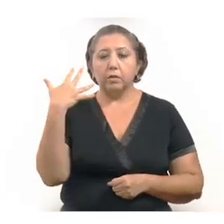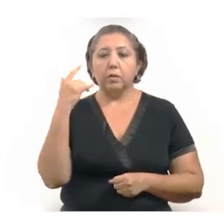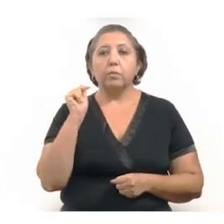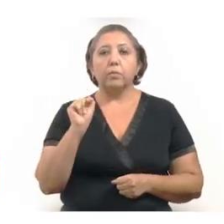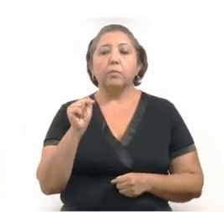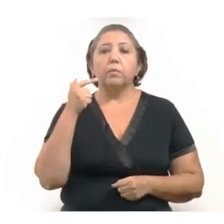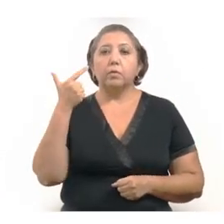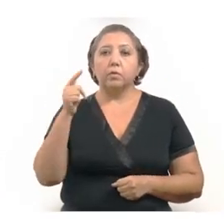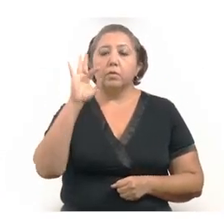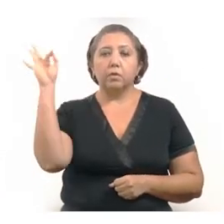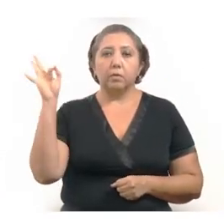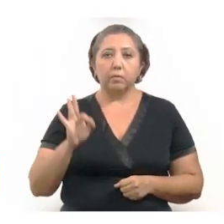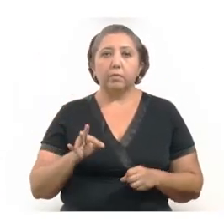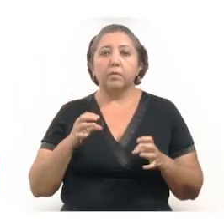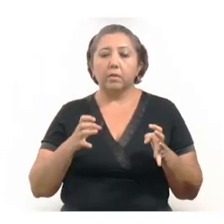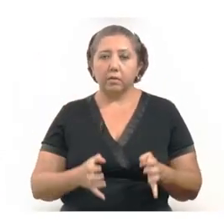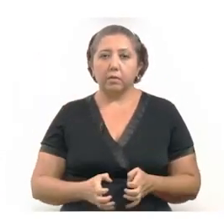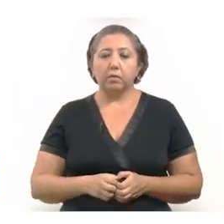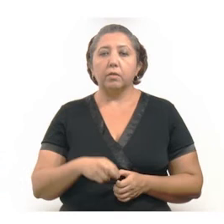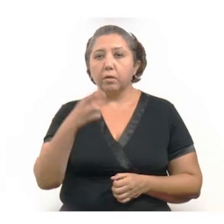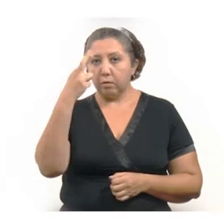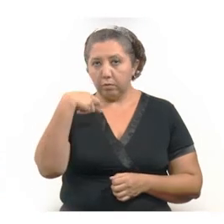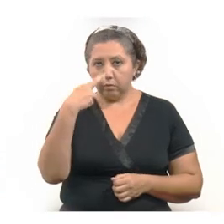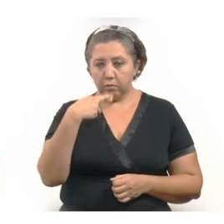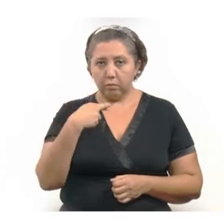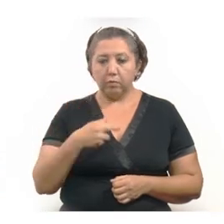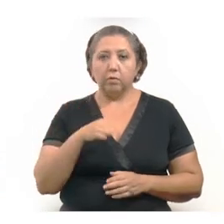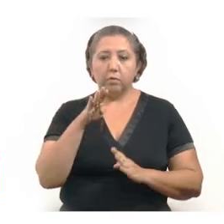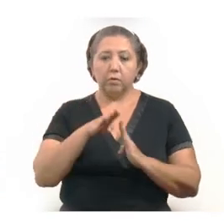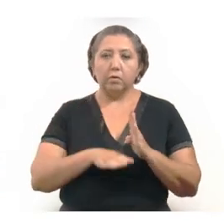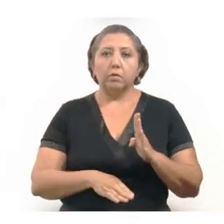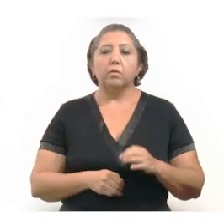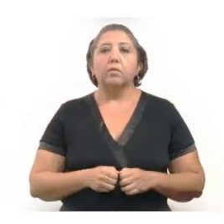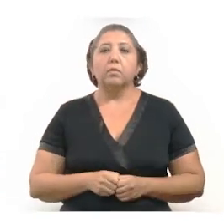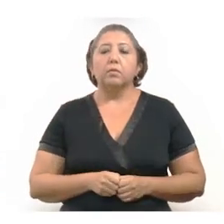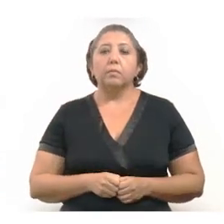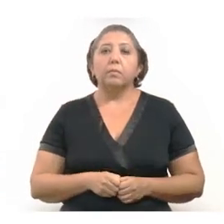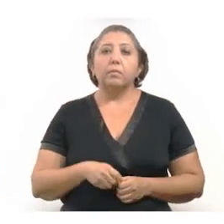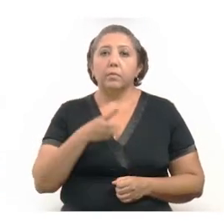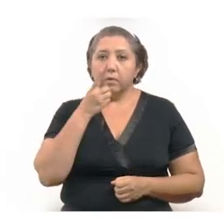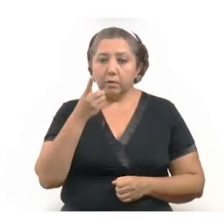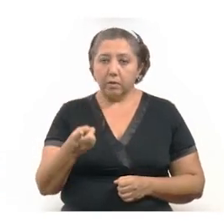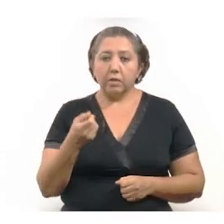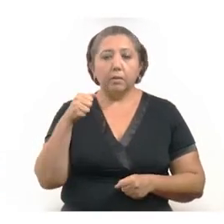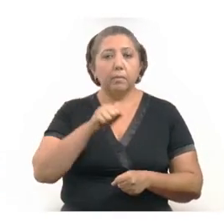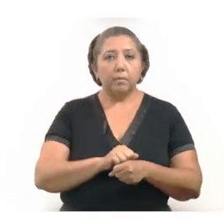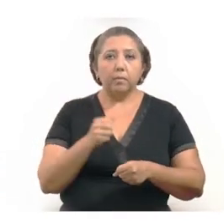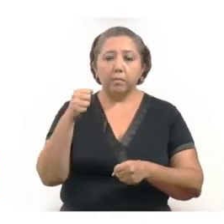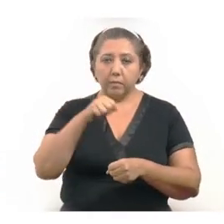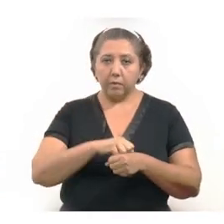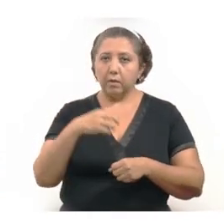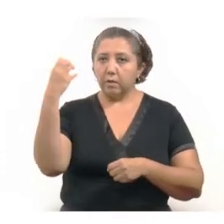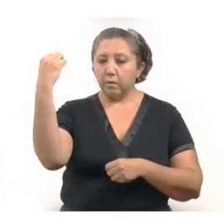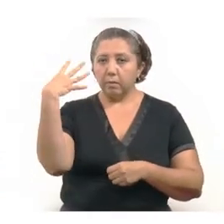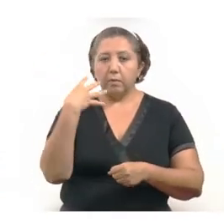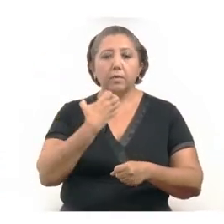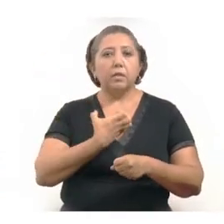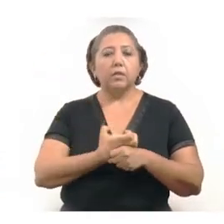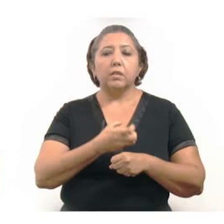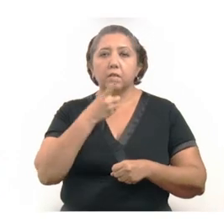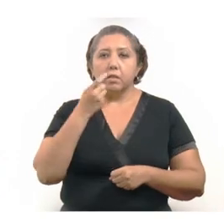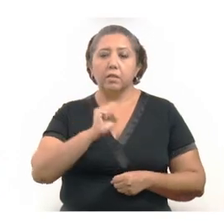.7%. Está en rojo y en descenso. Los indicadores semanales de nuestro semáforo estatal